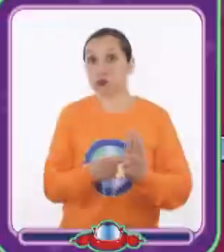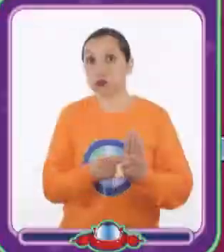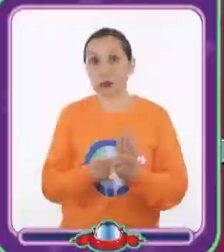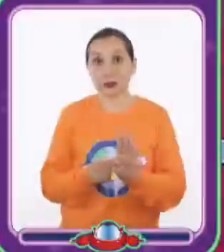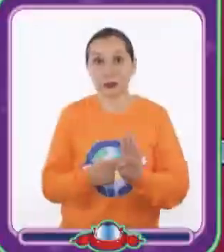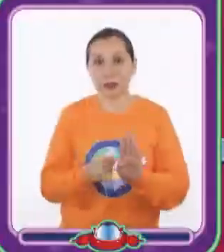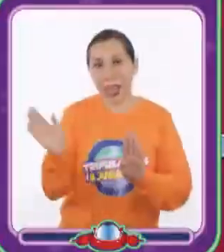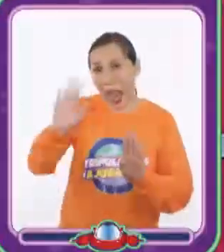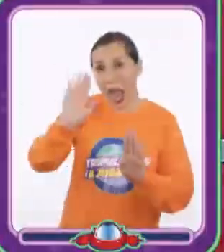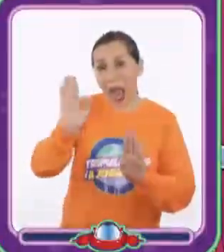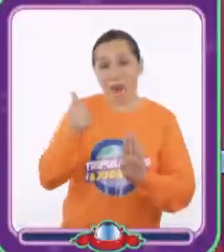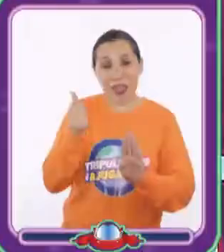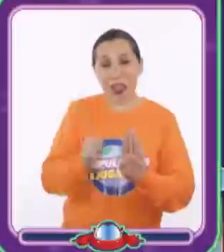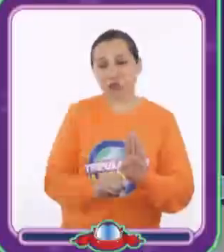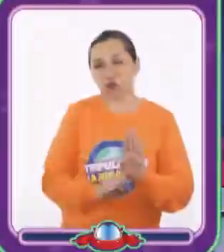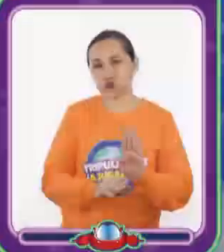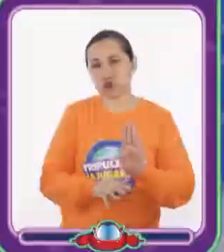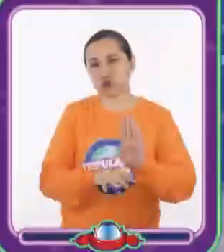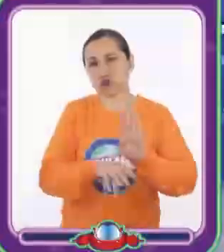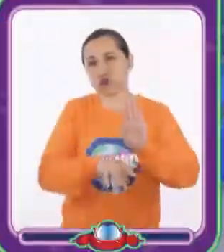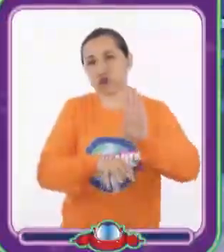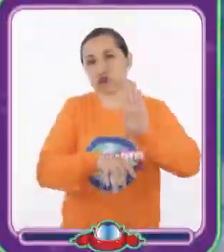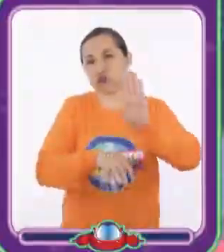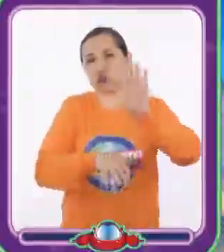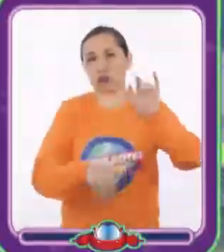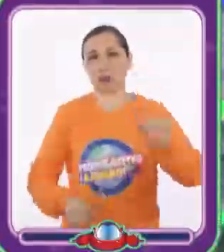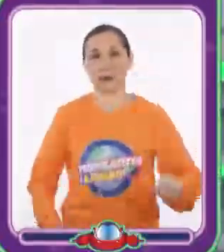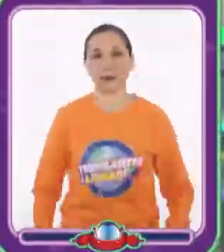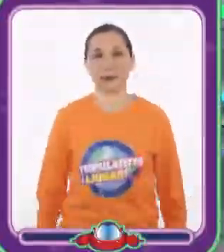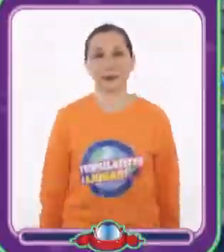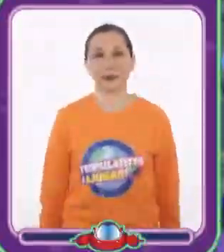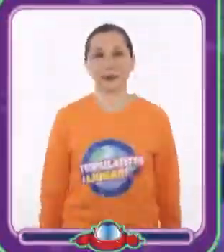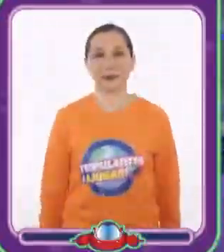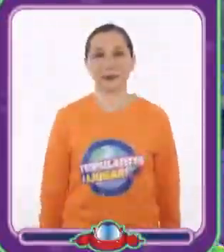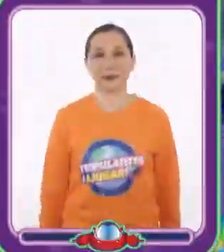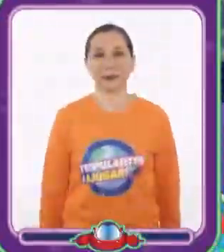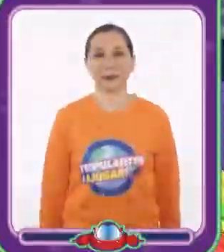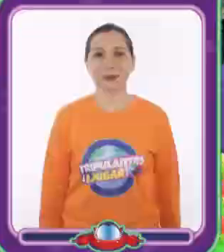Dairelis! ¡Chao! ¡Que estén bien! ¡Chao!